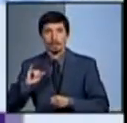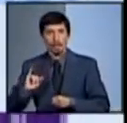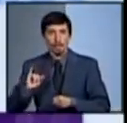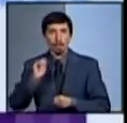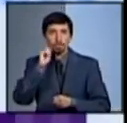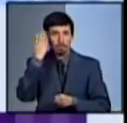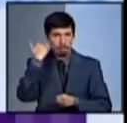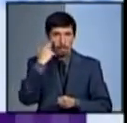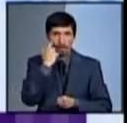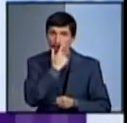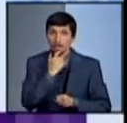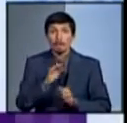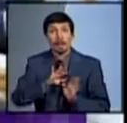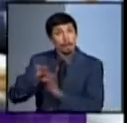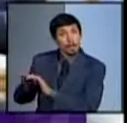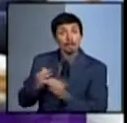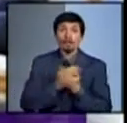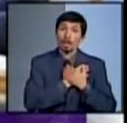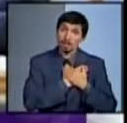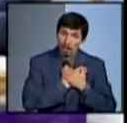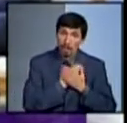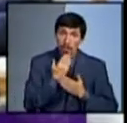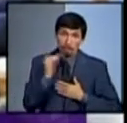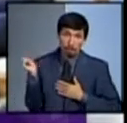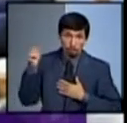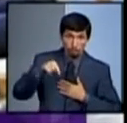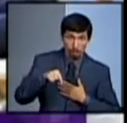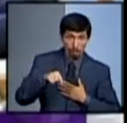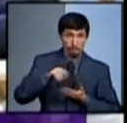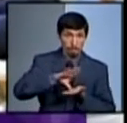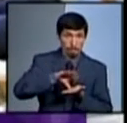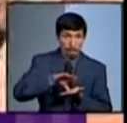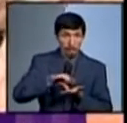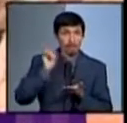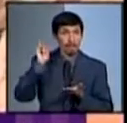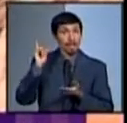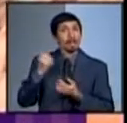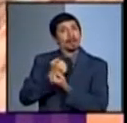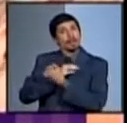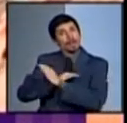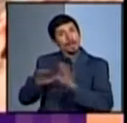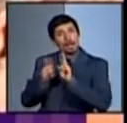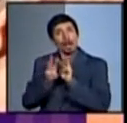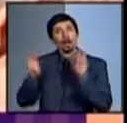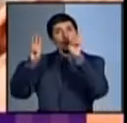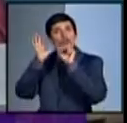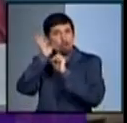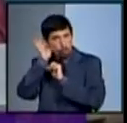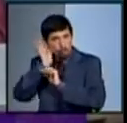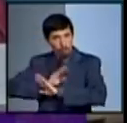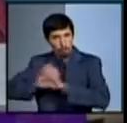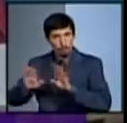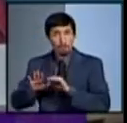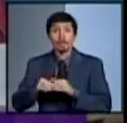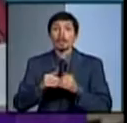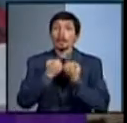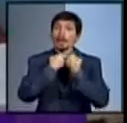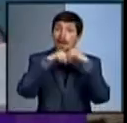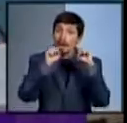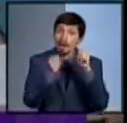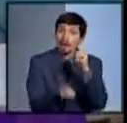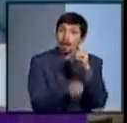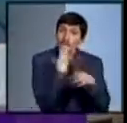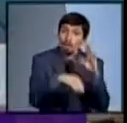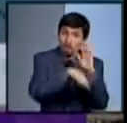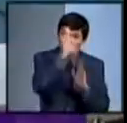Mientras tanto, Michelle Bachelet volvía al país tras dejar su cargo como directora ejecutiva de ONU Mujer. Ganó las primarias de la nueva